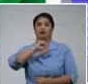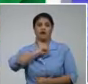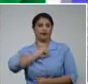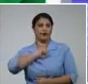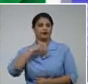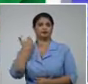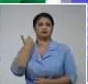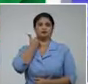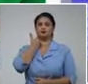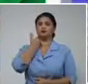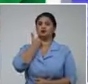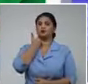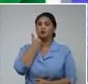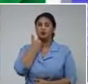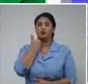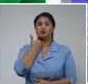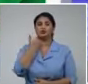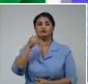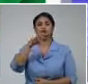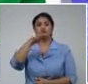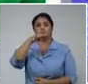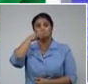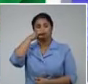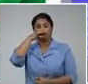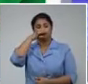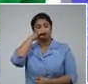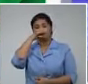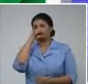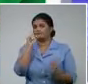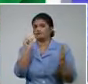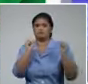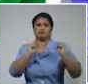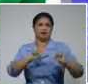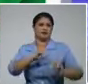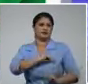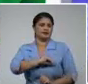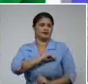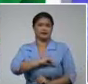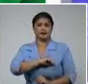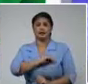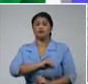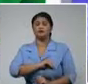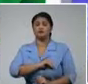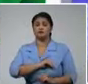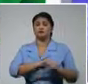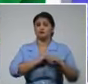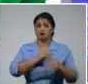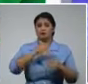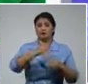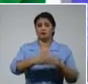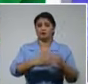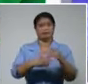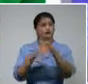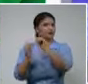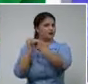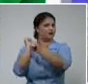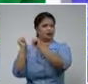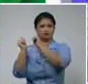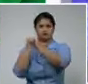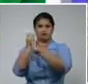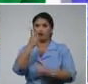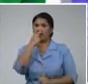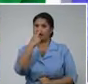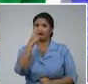y falta de aire. Después se evolucionó, se atendió en su área de